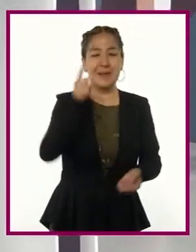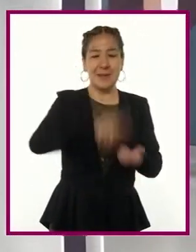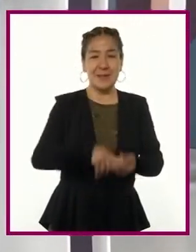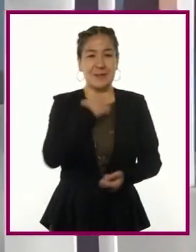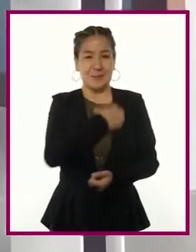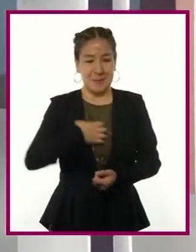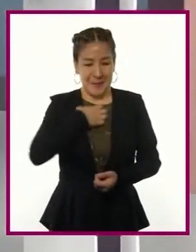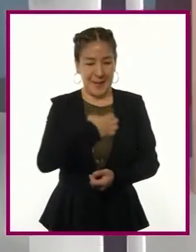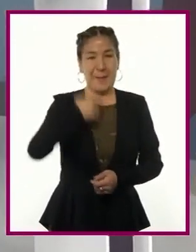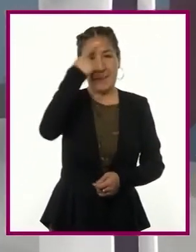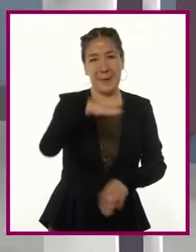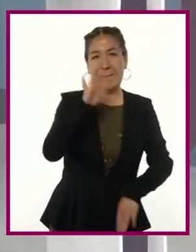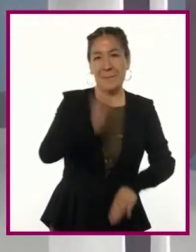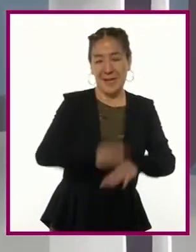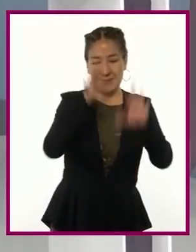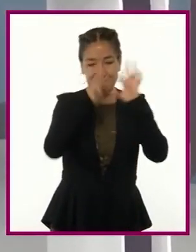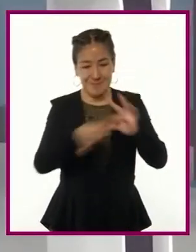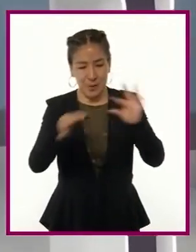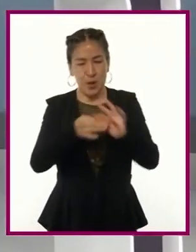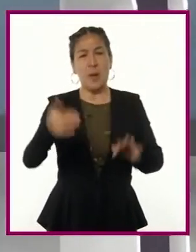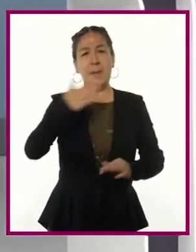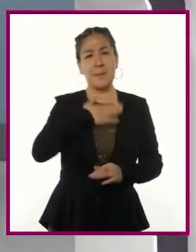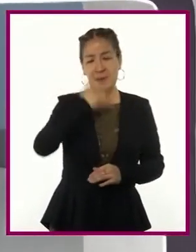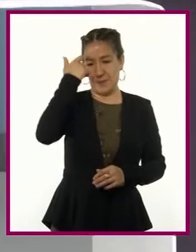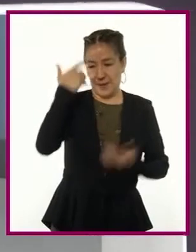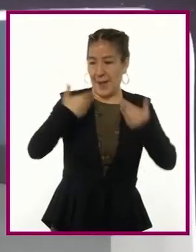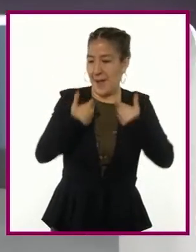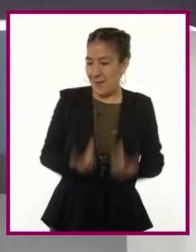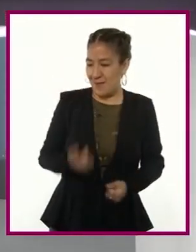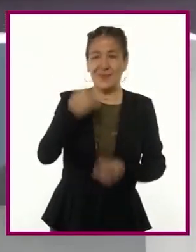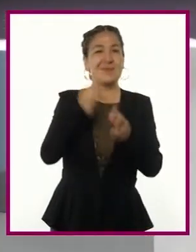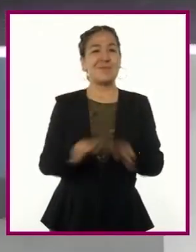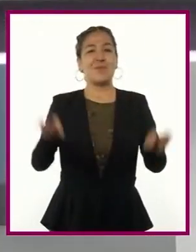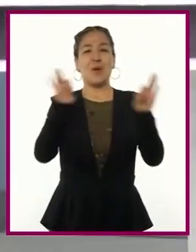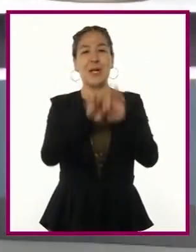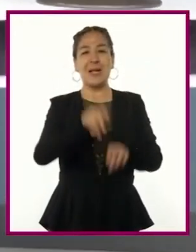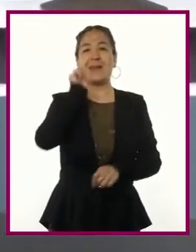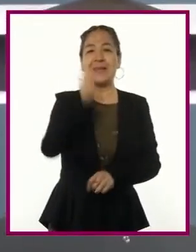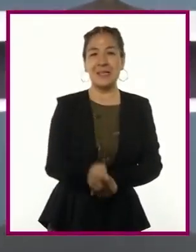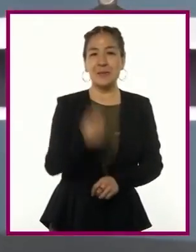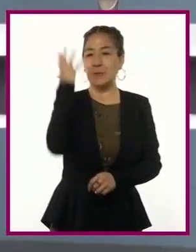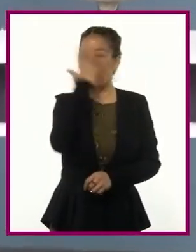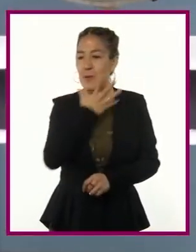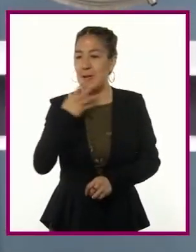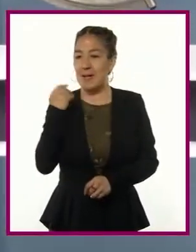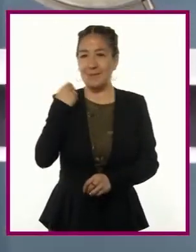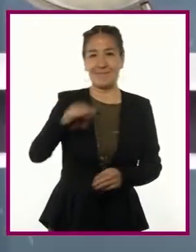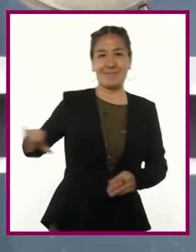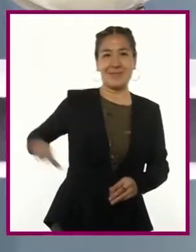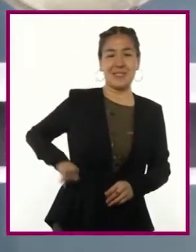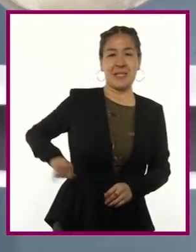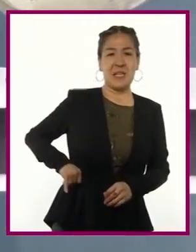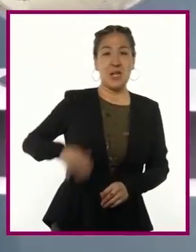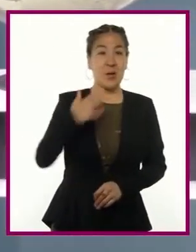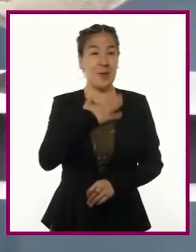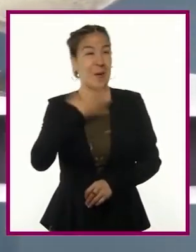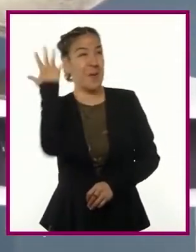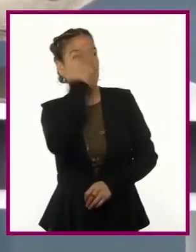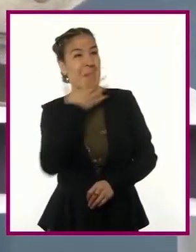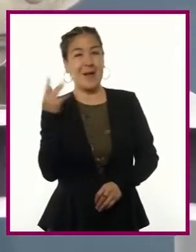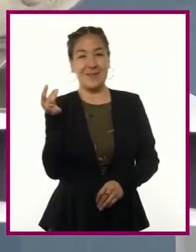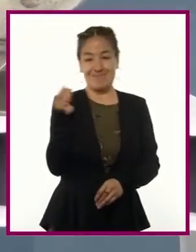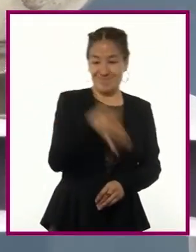contento poner riquezas en mi entendimiento que no mi entendimiento en las riquezas. Yo no estimo hermosura que